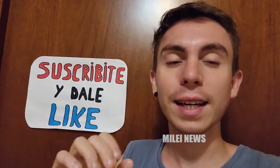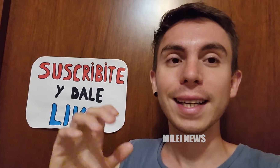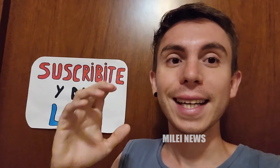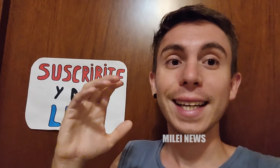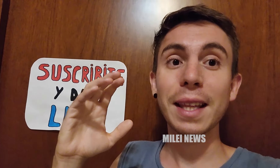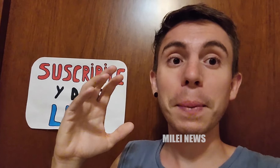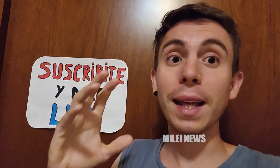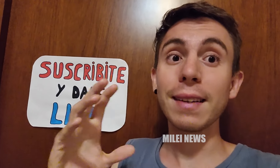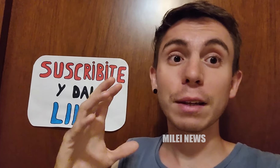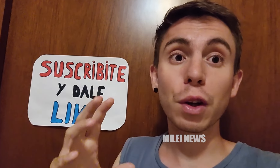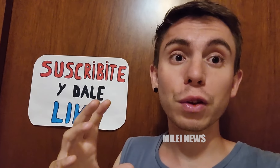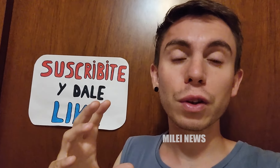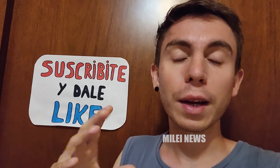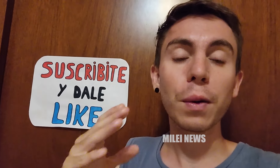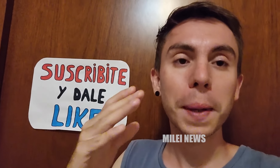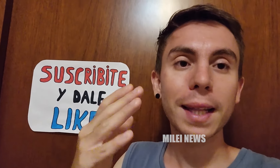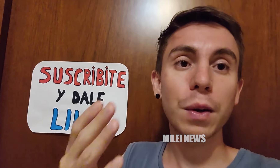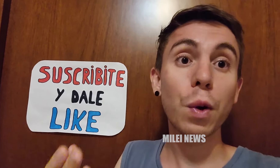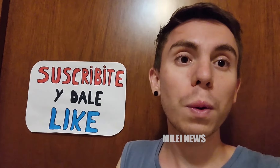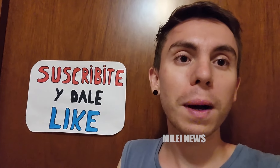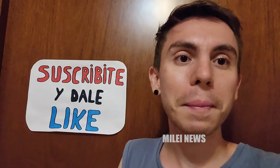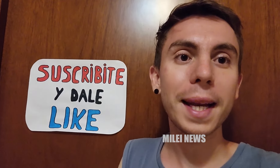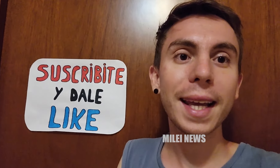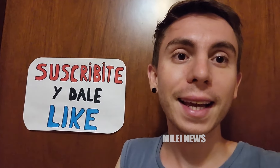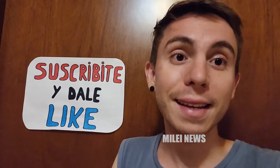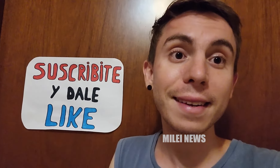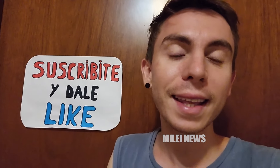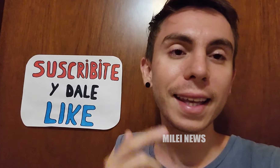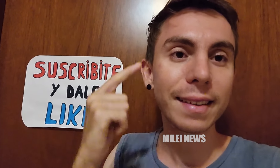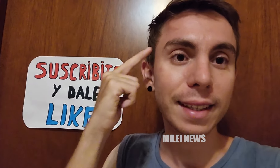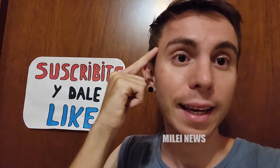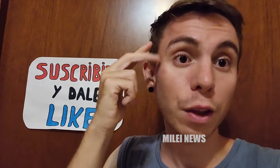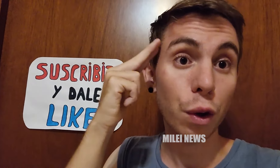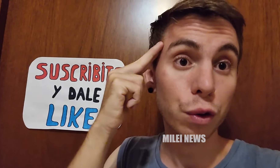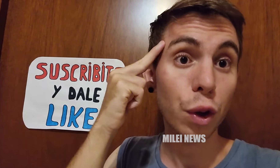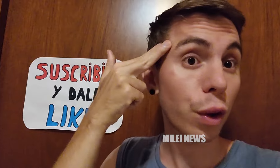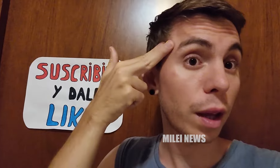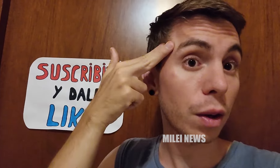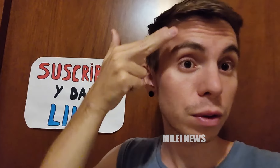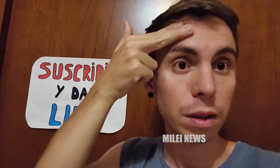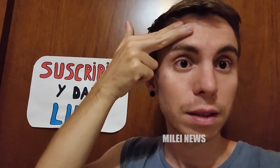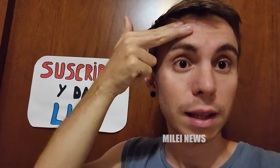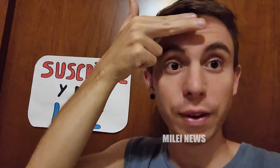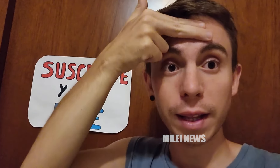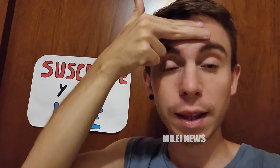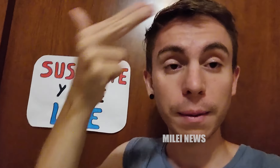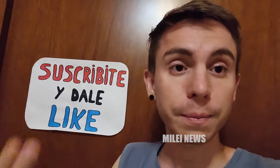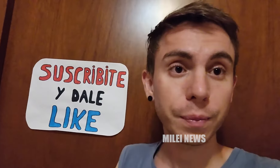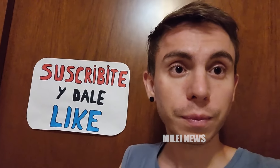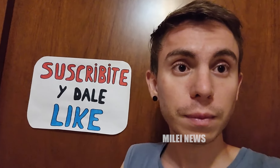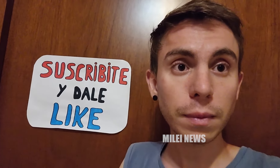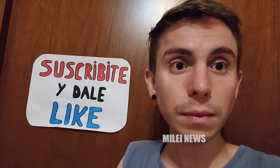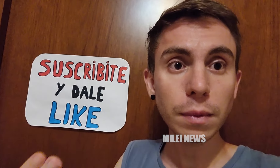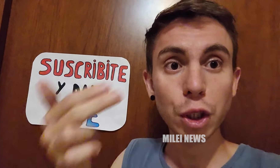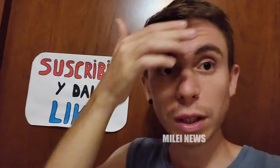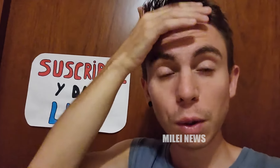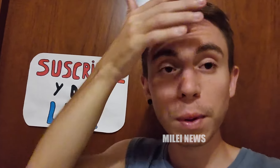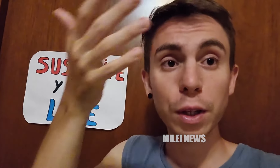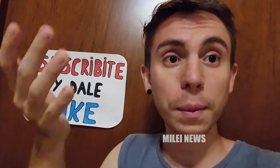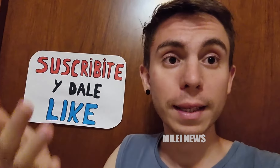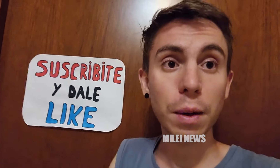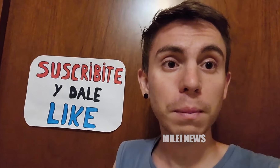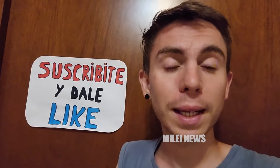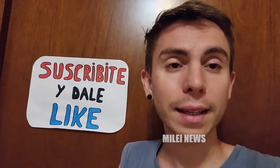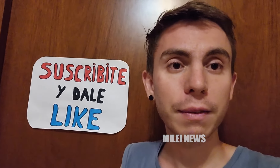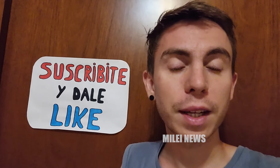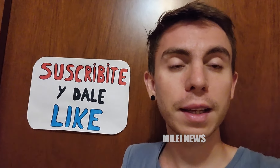nafta en este país desastroso Que obviamente no es culpa de m en 15 días y tenés dos dos dedos de frente Yo tengo un poquito